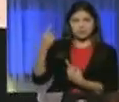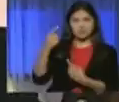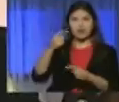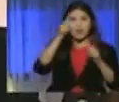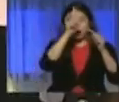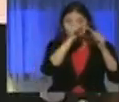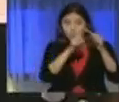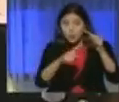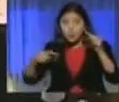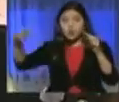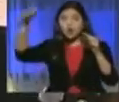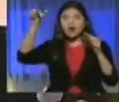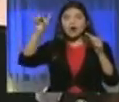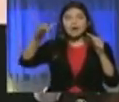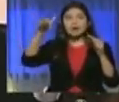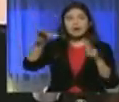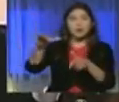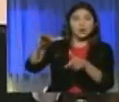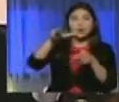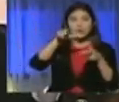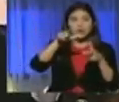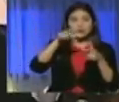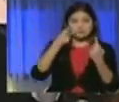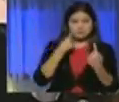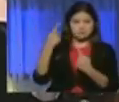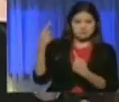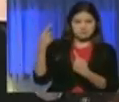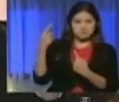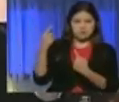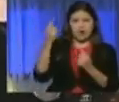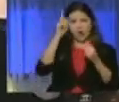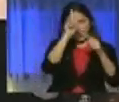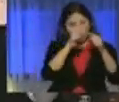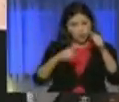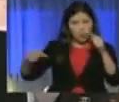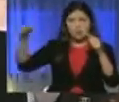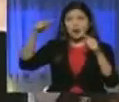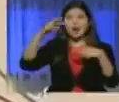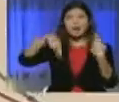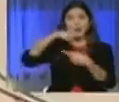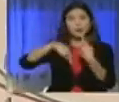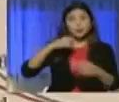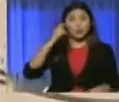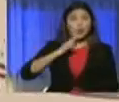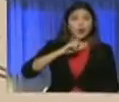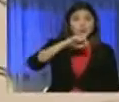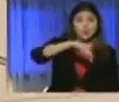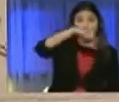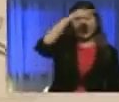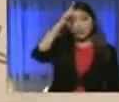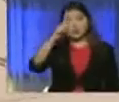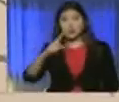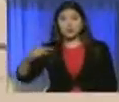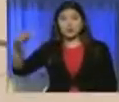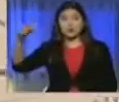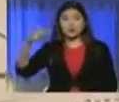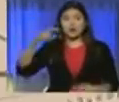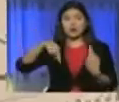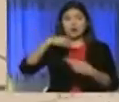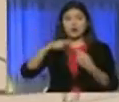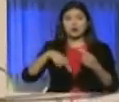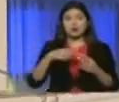en Venezuela. Esta curva que vemos acá. En la Revolución Bolivariana, esa curva... Acércale